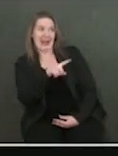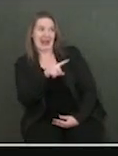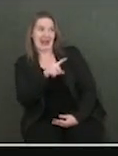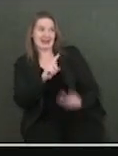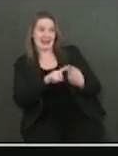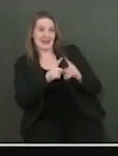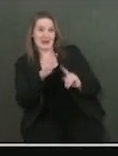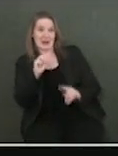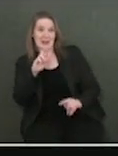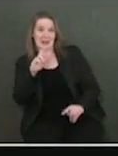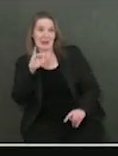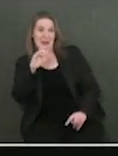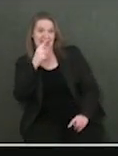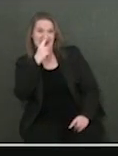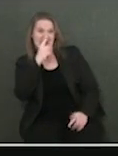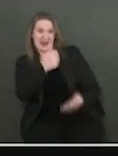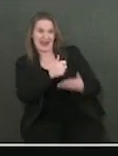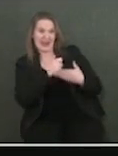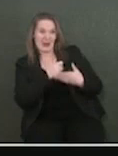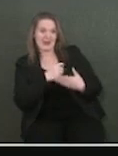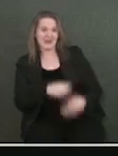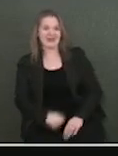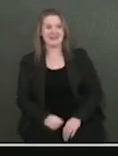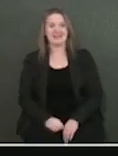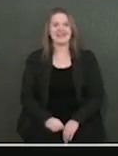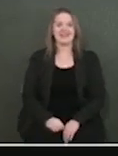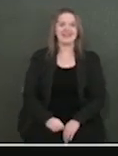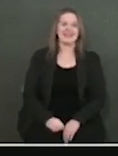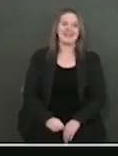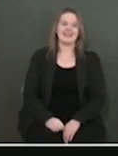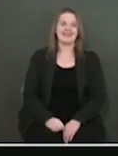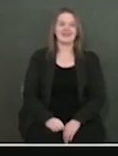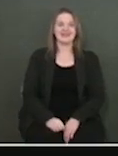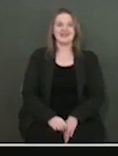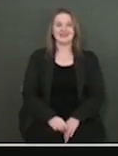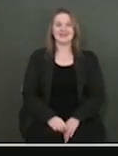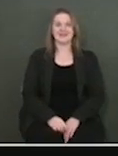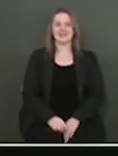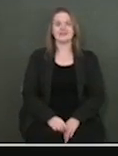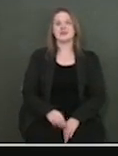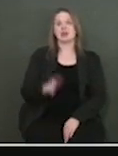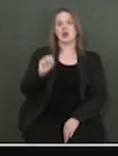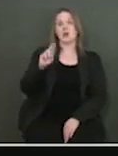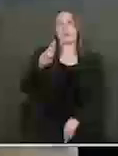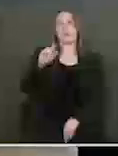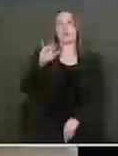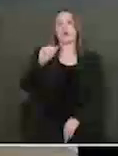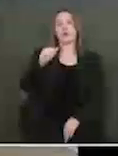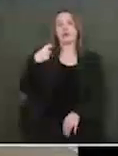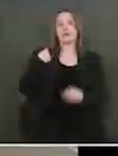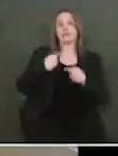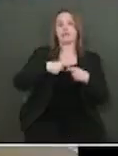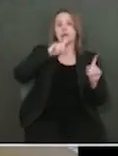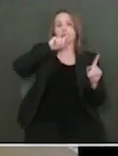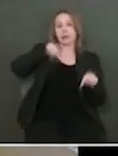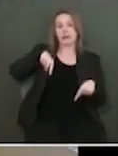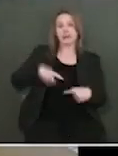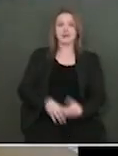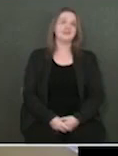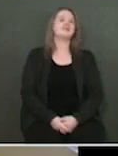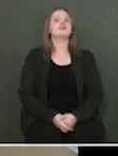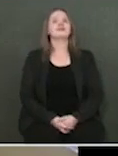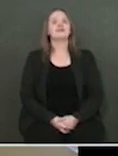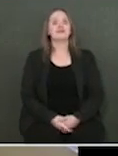help? Claro que sí, Rudy. Lo que dijo el señor Garza es que